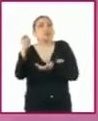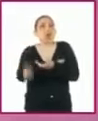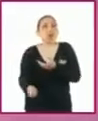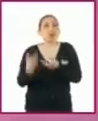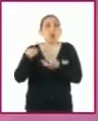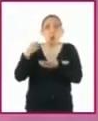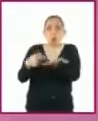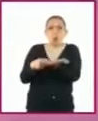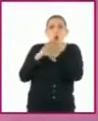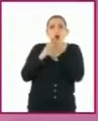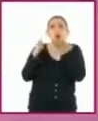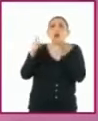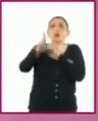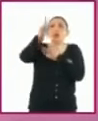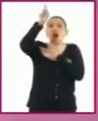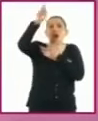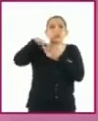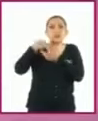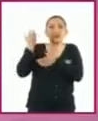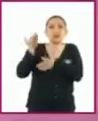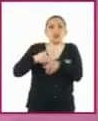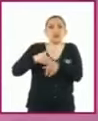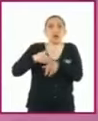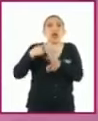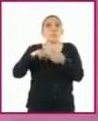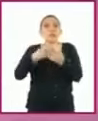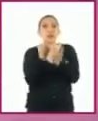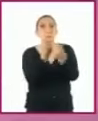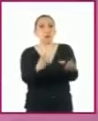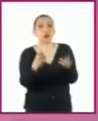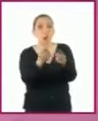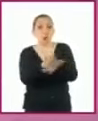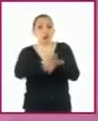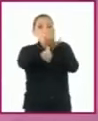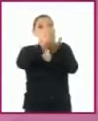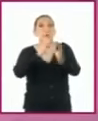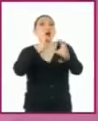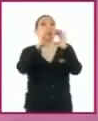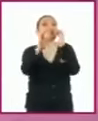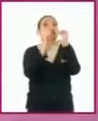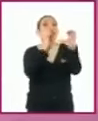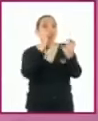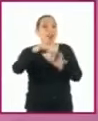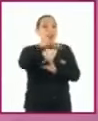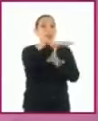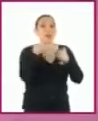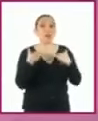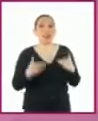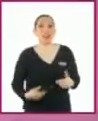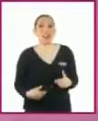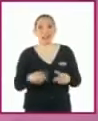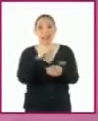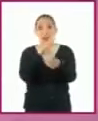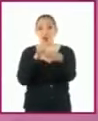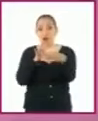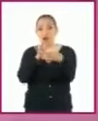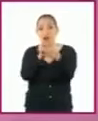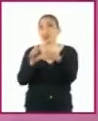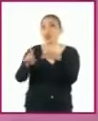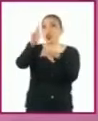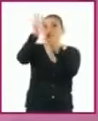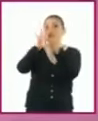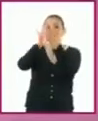una manifestación de los dioses. Así surgió la música como un medio de comunicación entre los seres humanos con la naturaleza y los